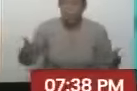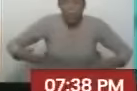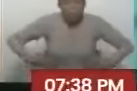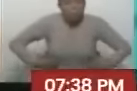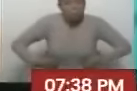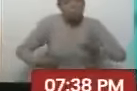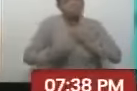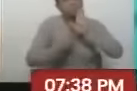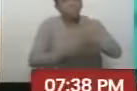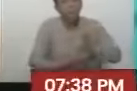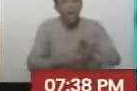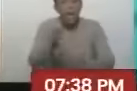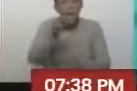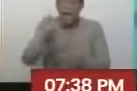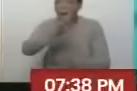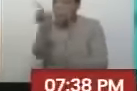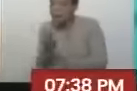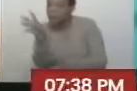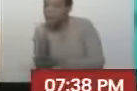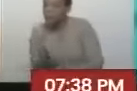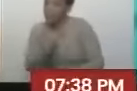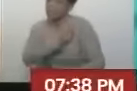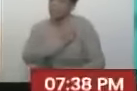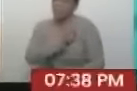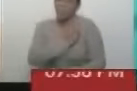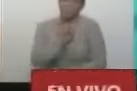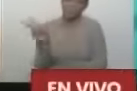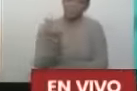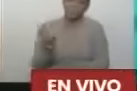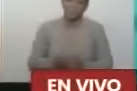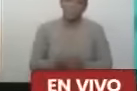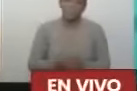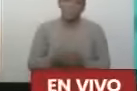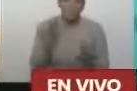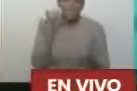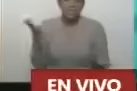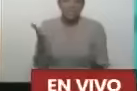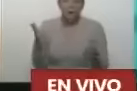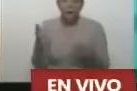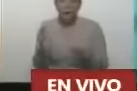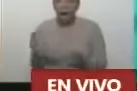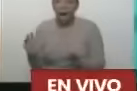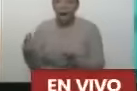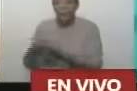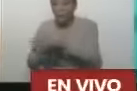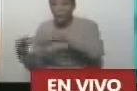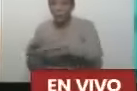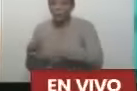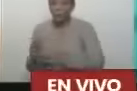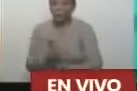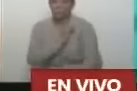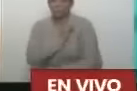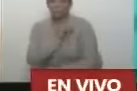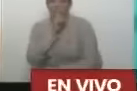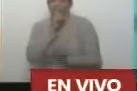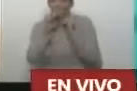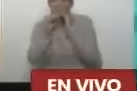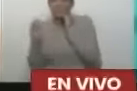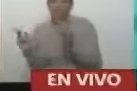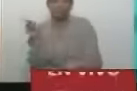esfuerzo el territorio que es incontrovertibles y se va van a la Corte Internacional de Justicia Imagínese Con qué